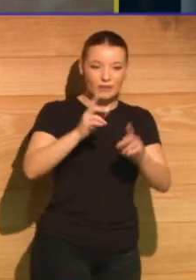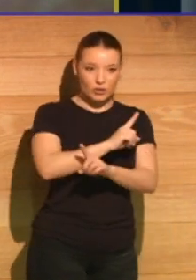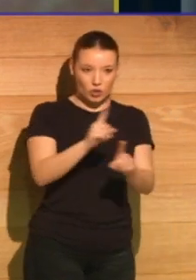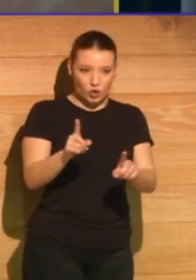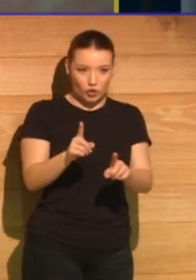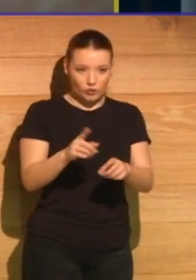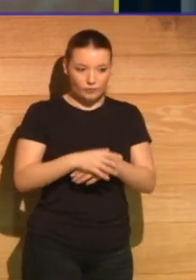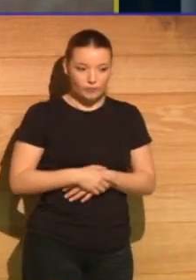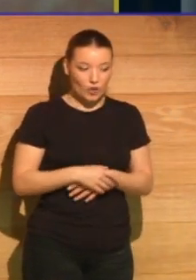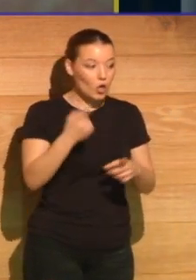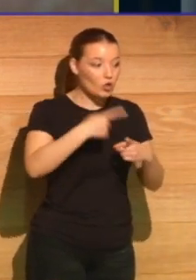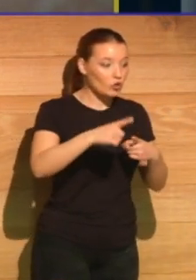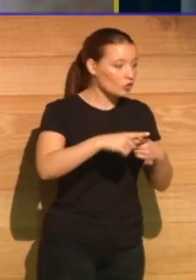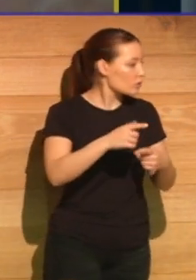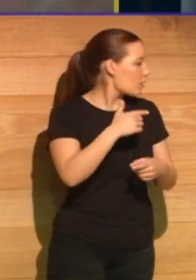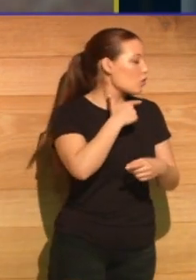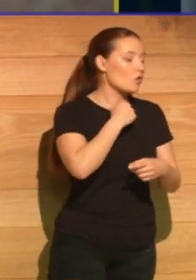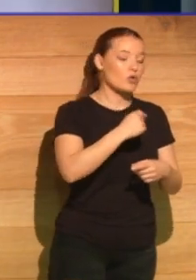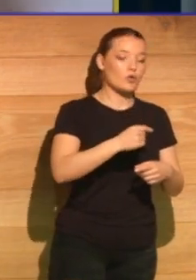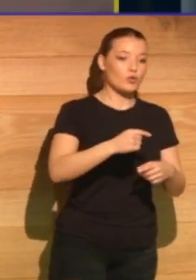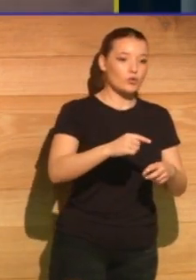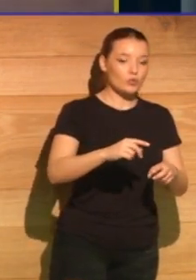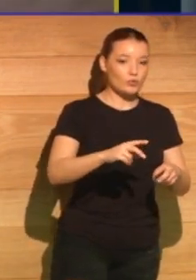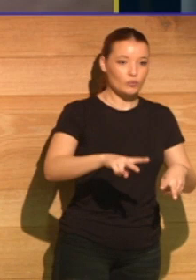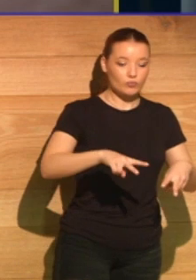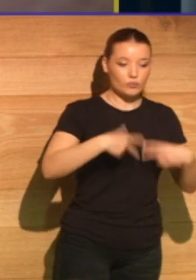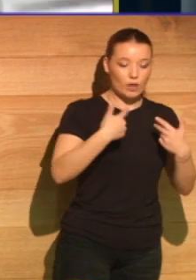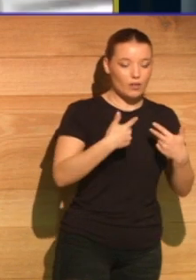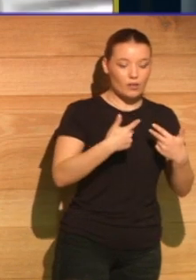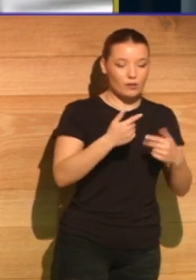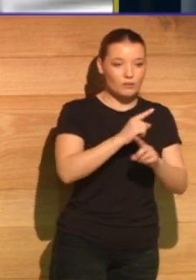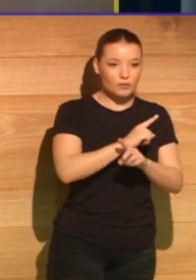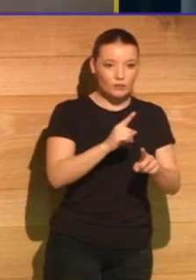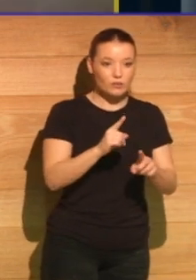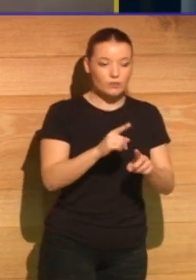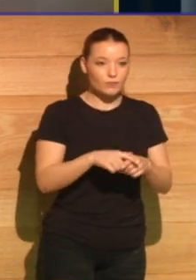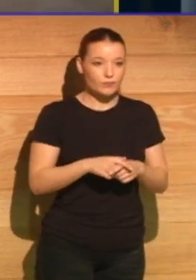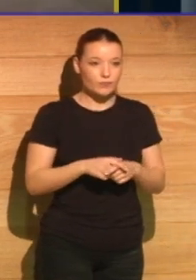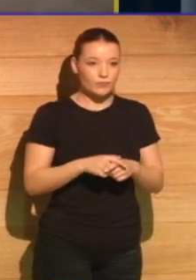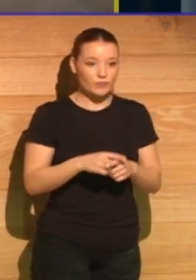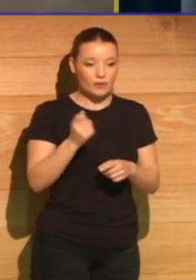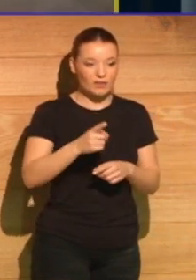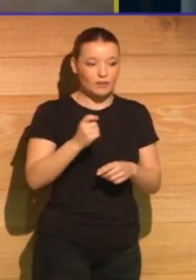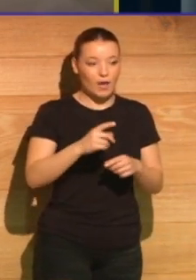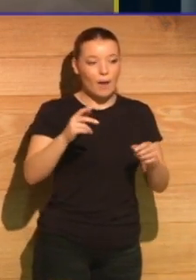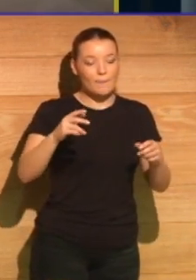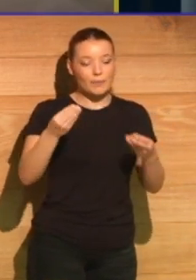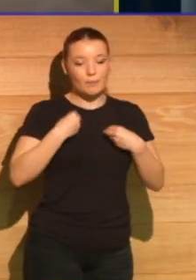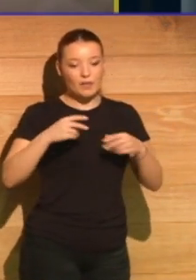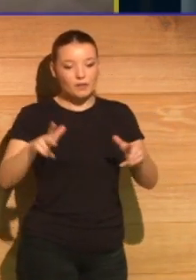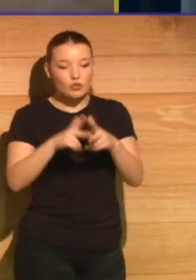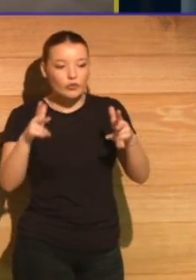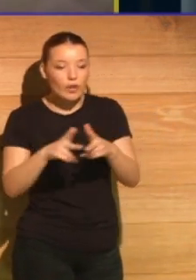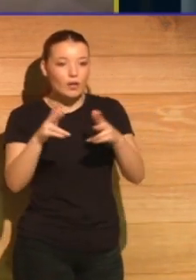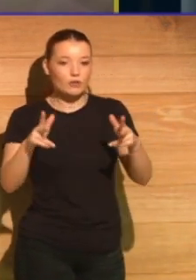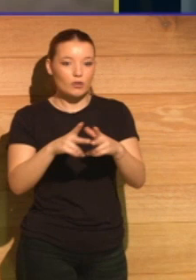es algo que nos brote espontáneamente así del interior, sino que está completamente relacionado con la vida social, con nuestra sociedad,